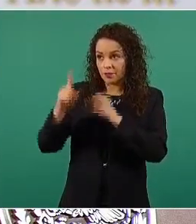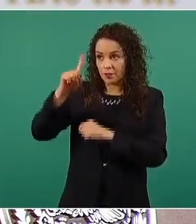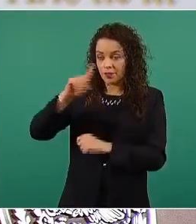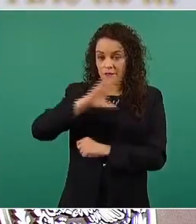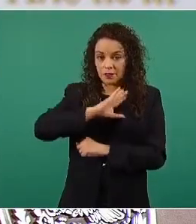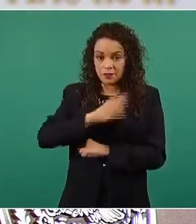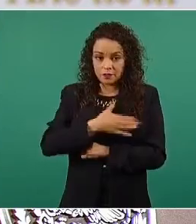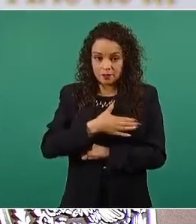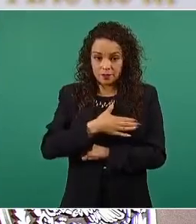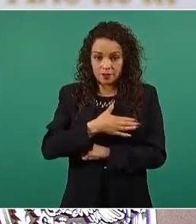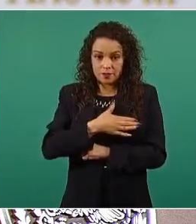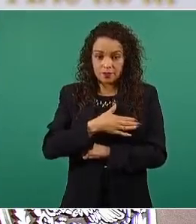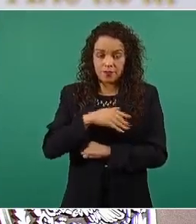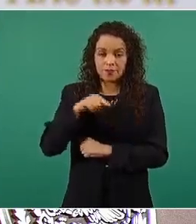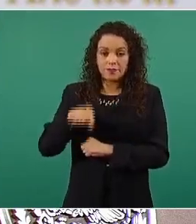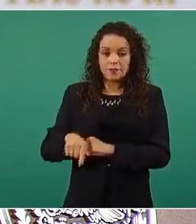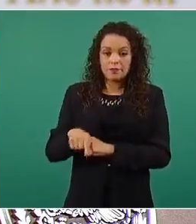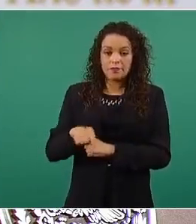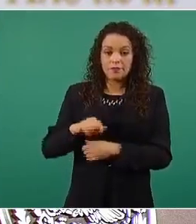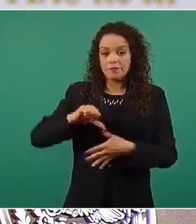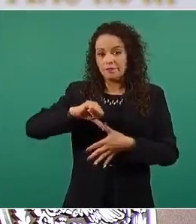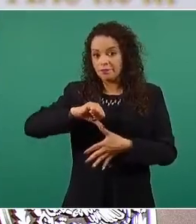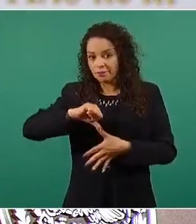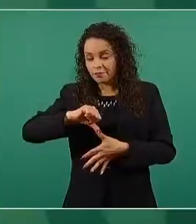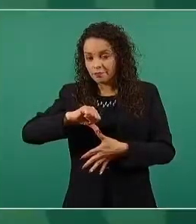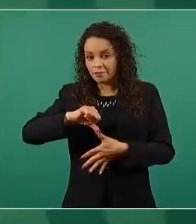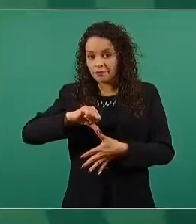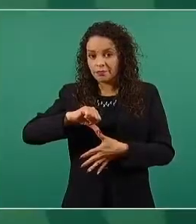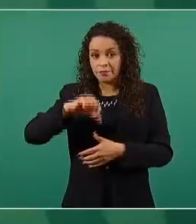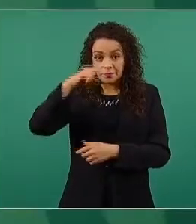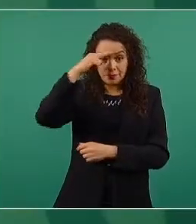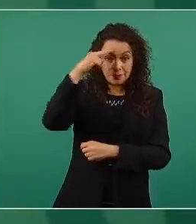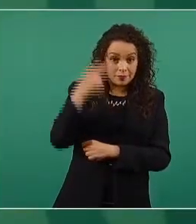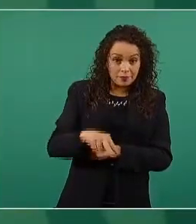el migrante mexicano, es algo especial.